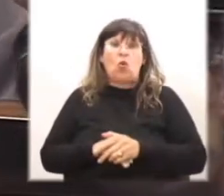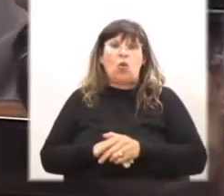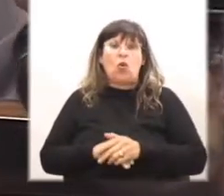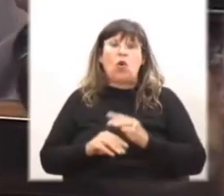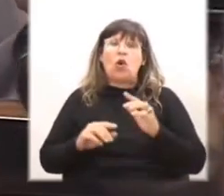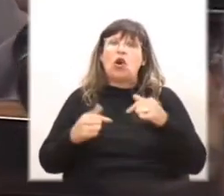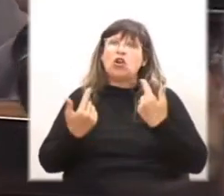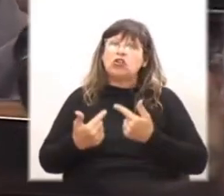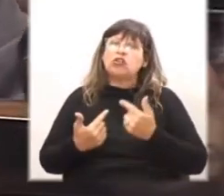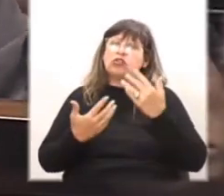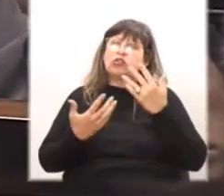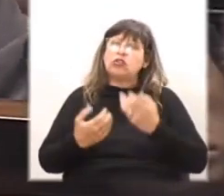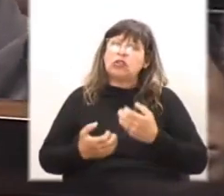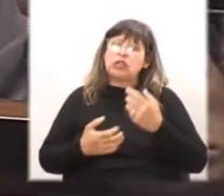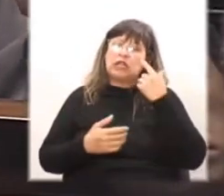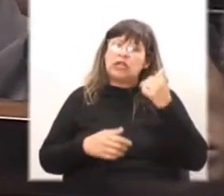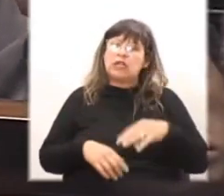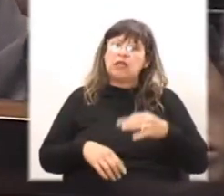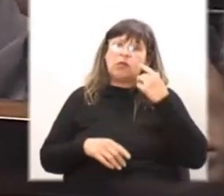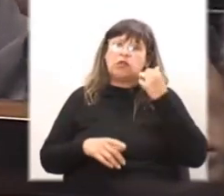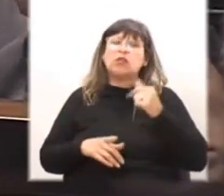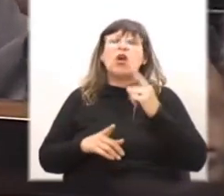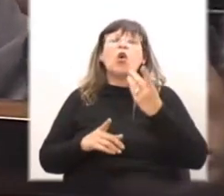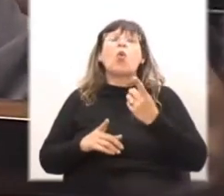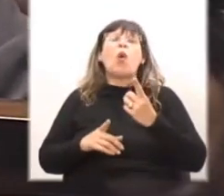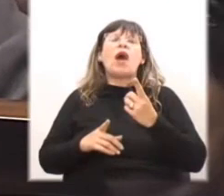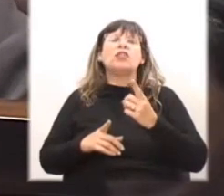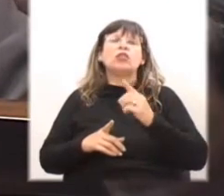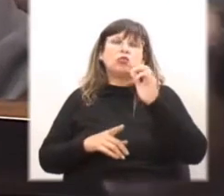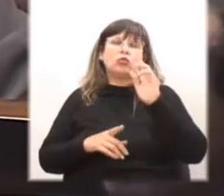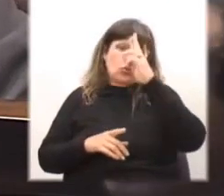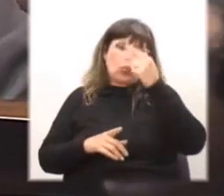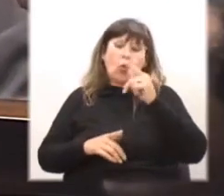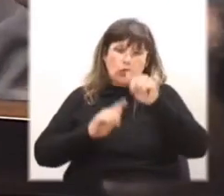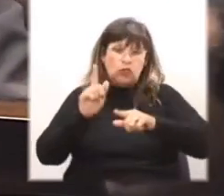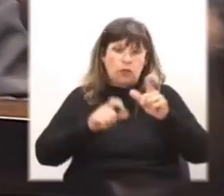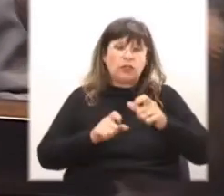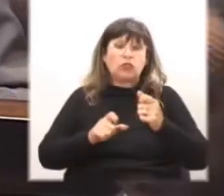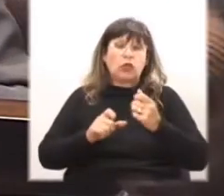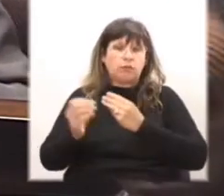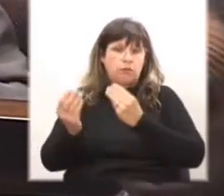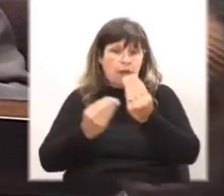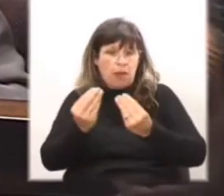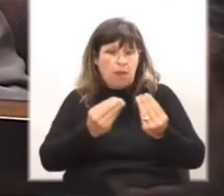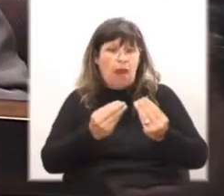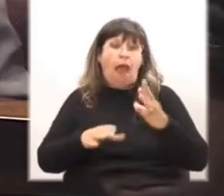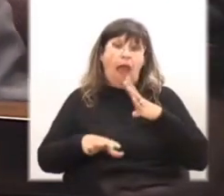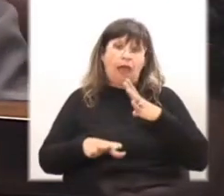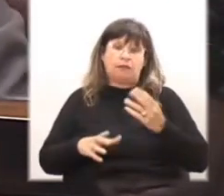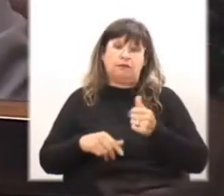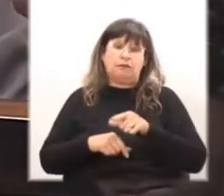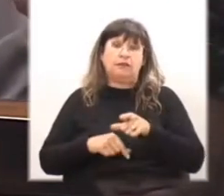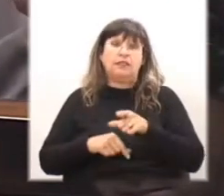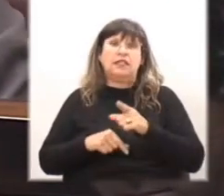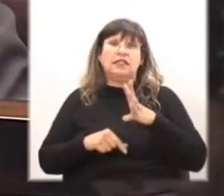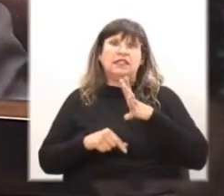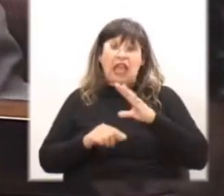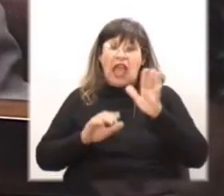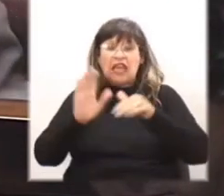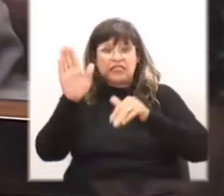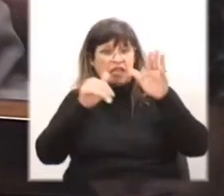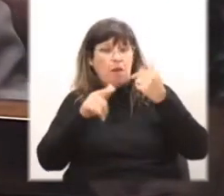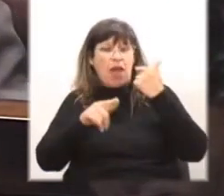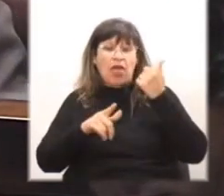queremos saber cuántas vacantes de nacionalidad uruguaya existen actualmente, si hay llamados vigentes para ocupar